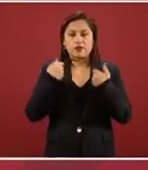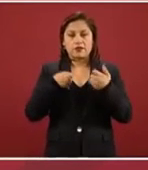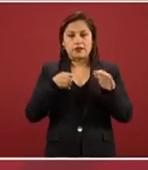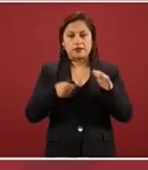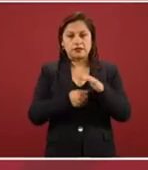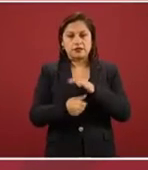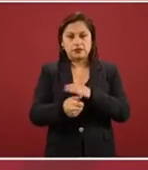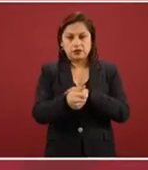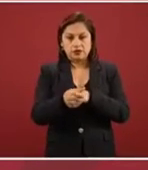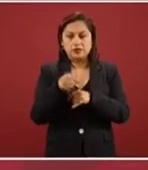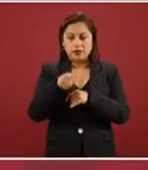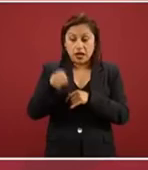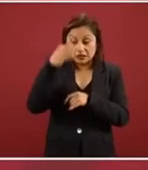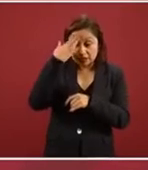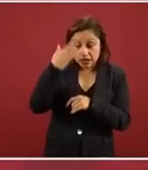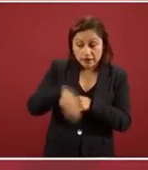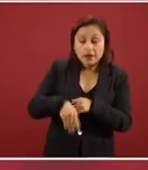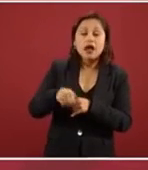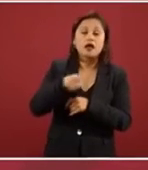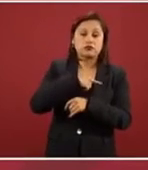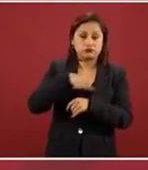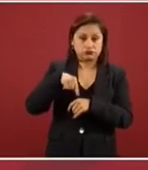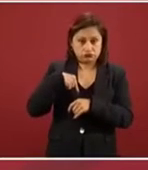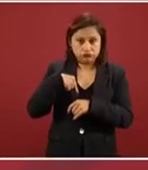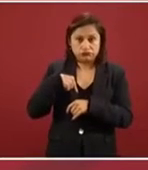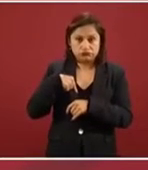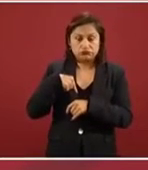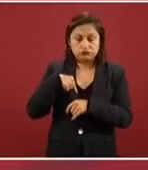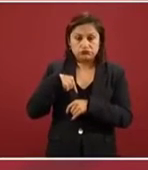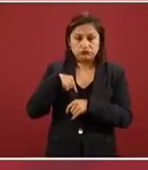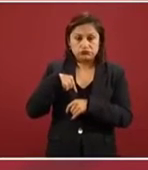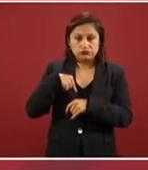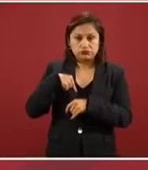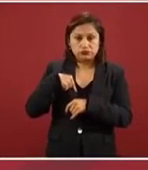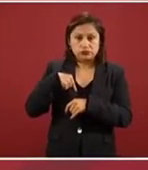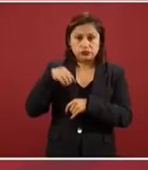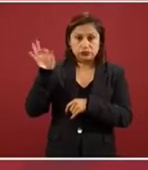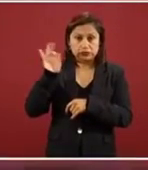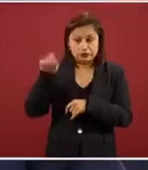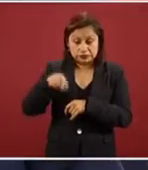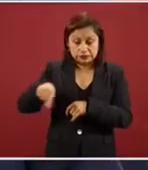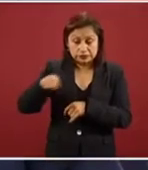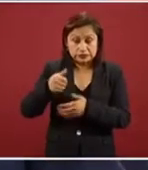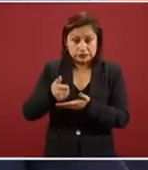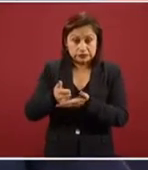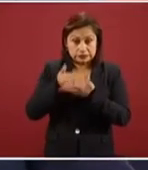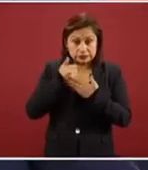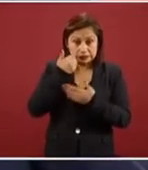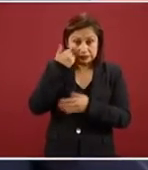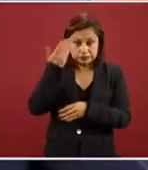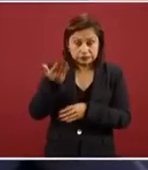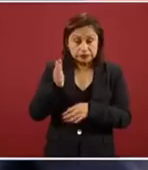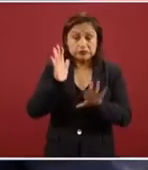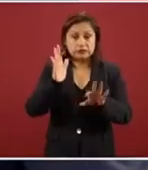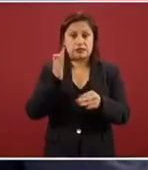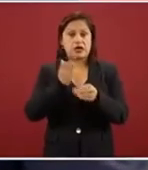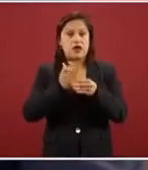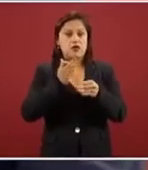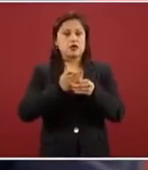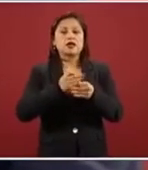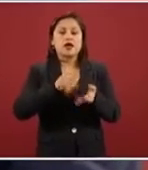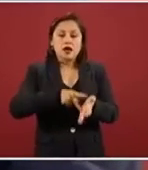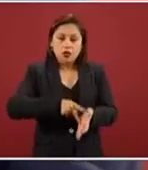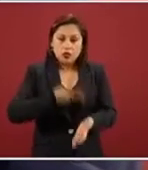por ejemplo, que quieran ayudarnos, y aprovecho para hacer de nuevo el